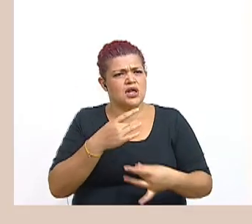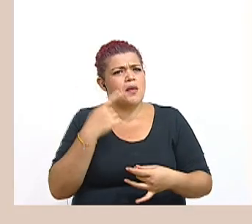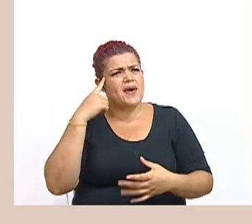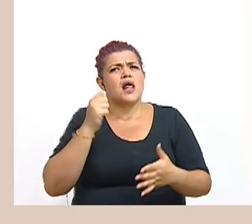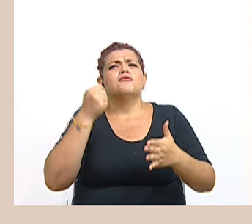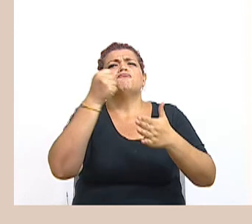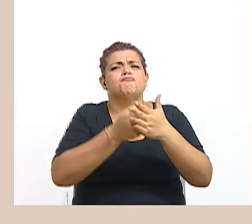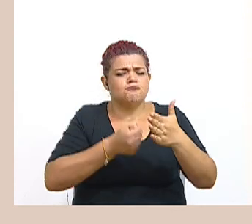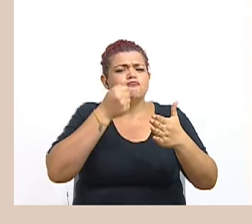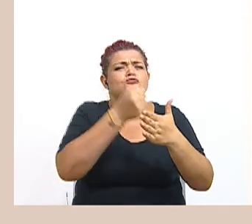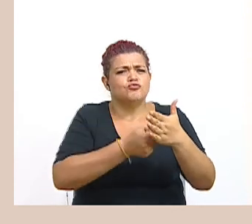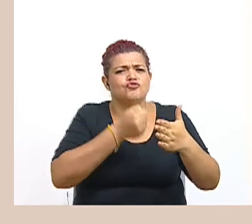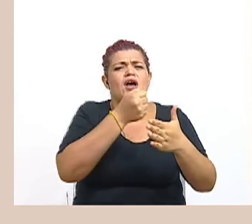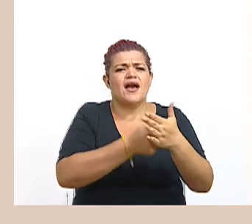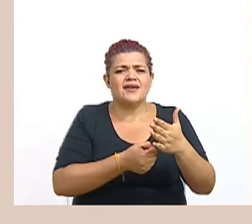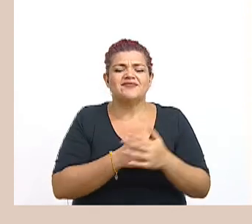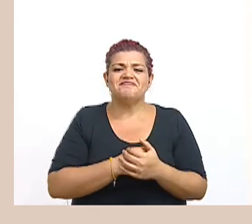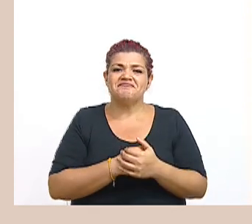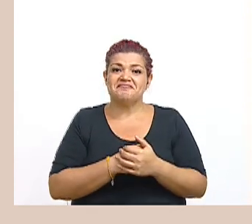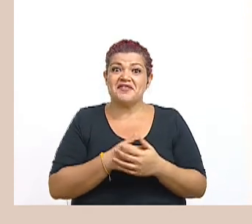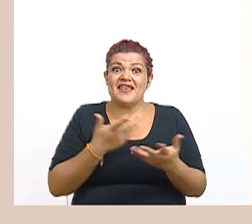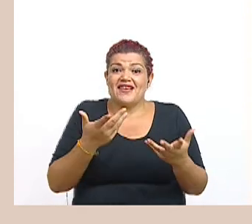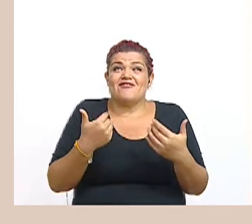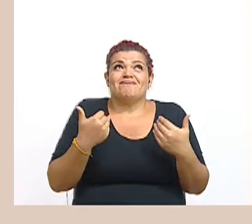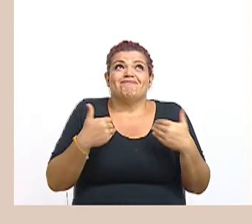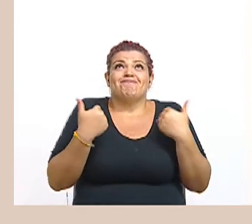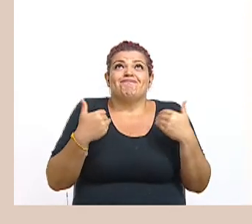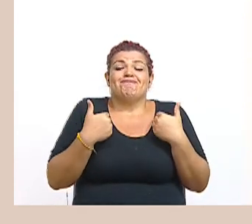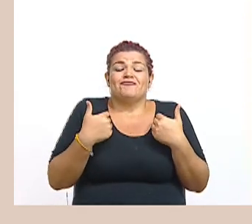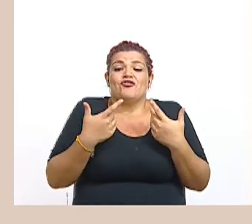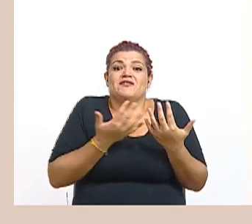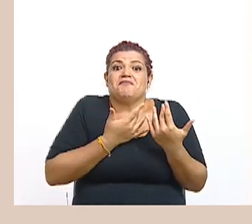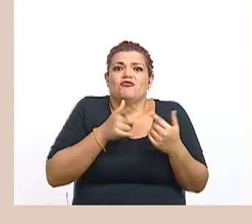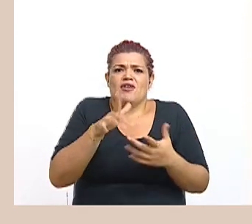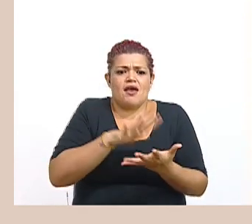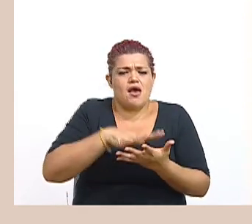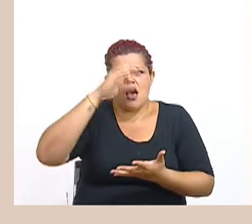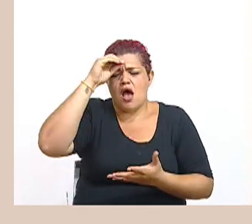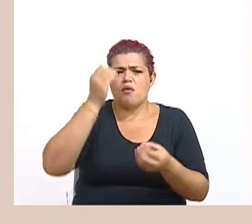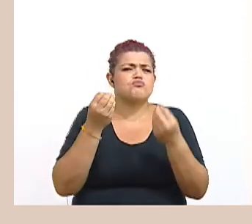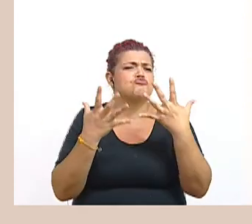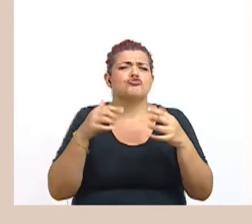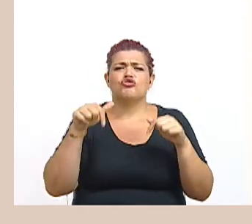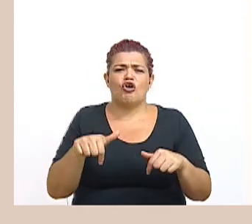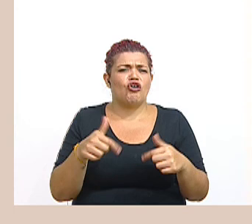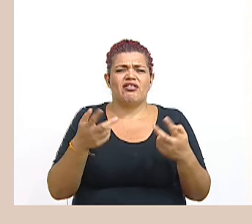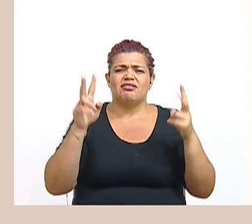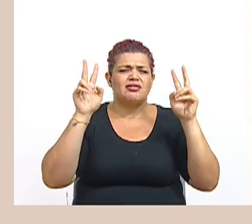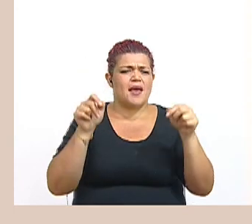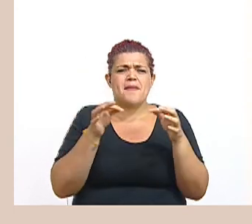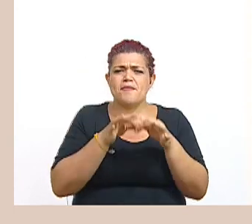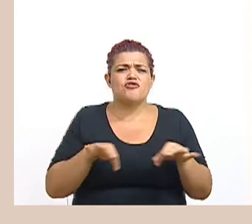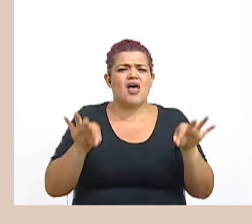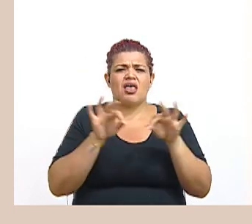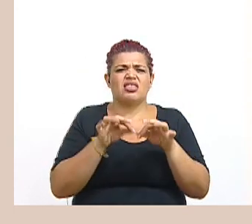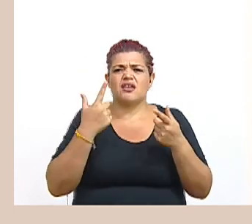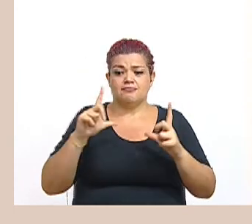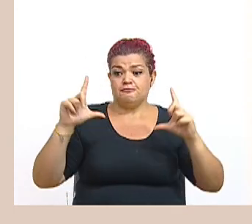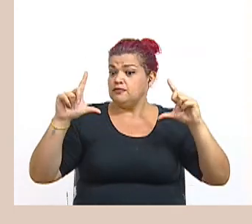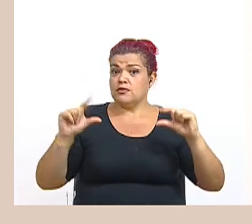gráfico. Muy bien, espero que hayas aprendido mucho el día de hoy en esta temática importante de la huella